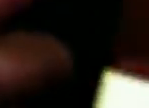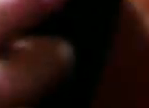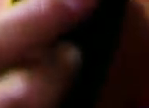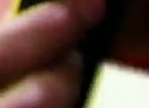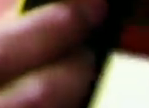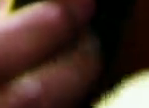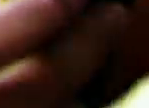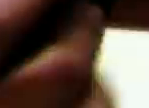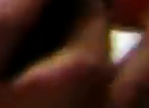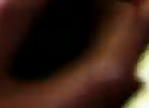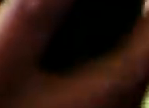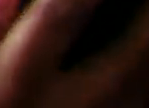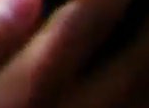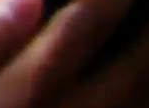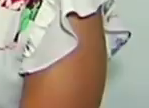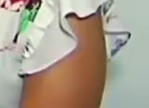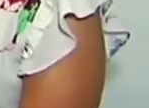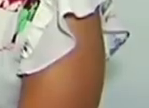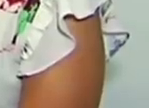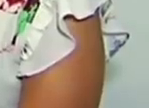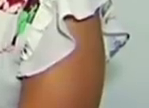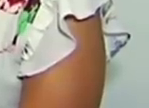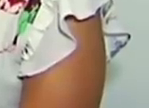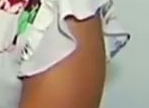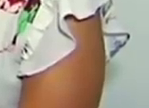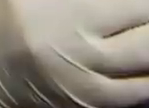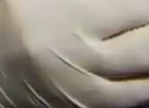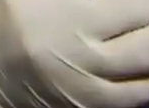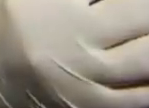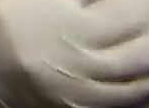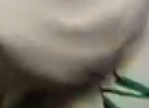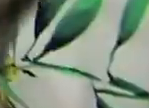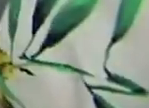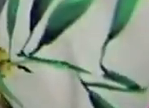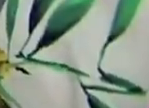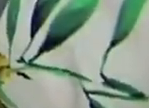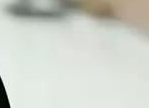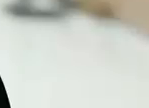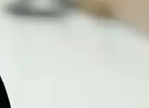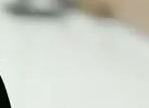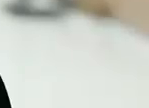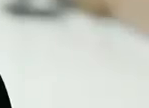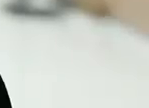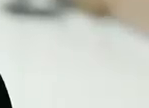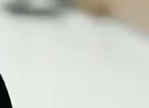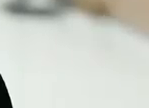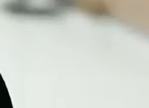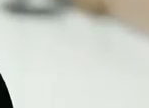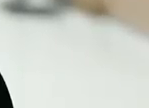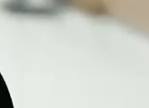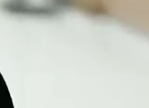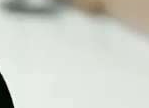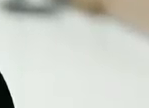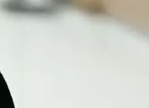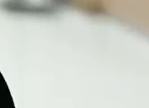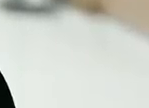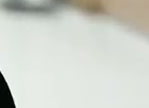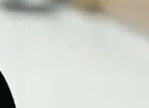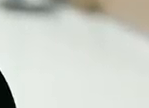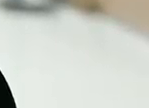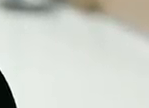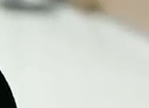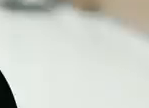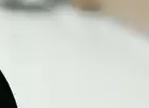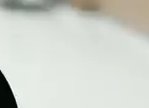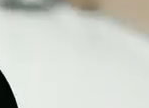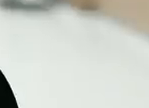99% libre de bacterias y de virus. Acudir al médico si presenta síntomas como fiebre, tos, dolor de cabeza, dolor de